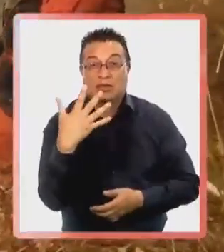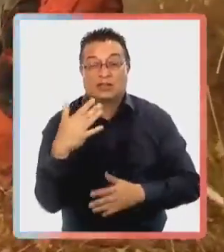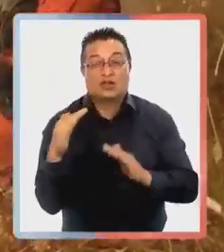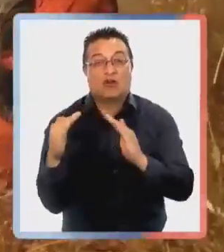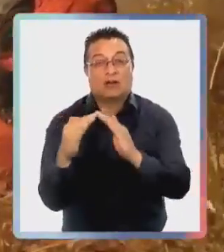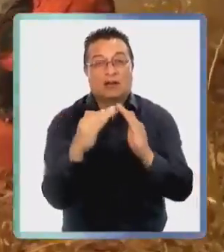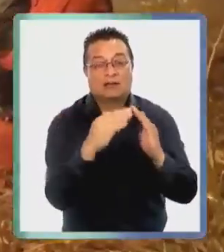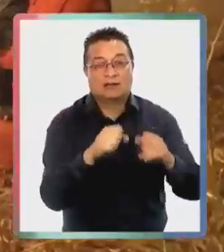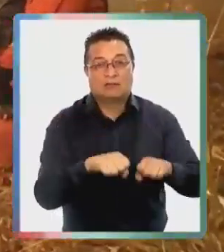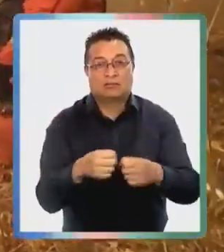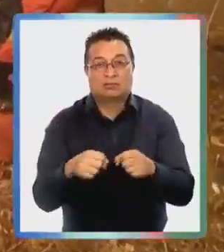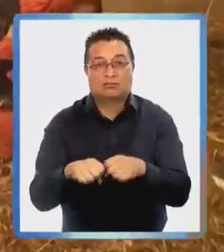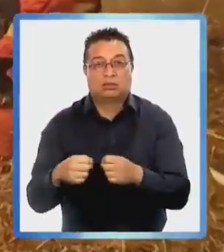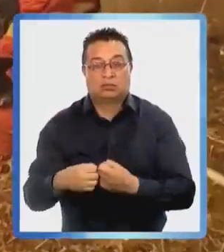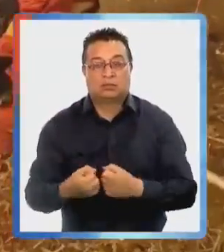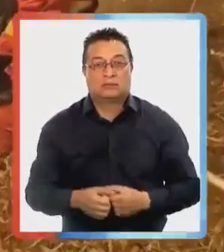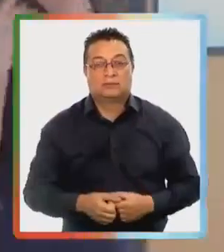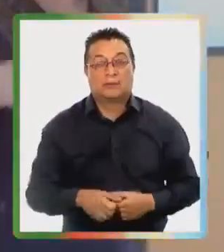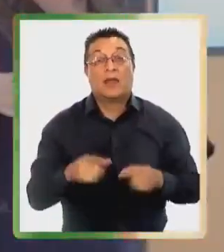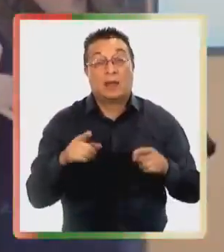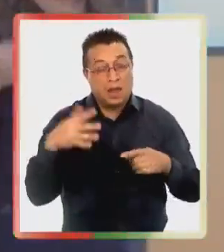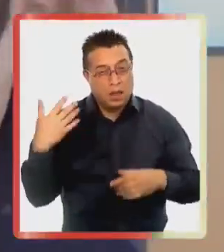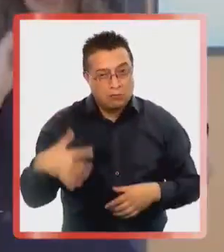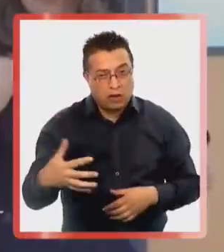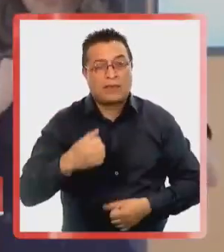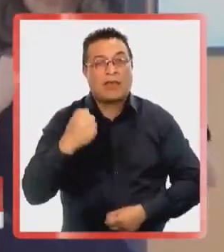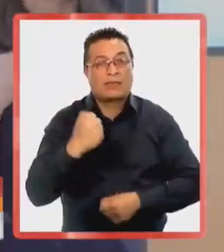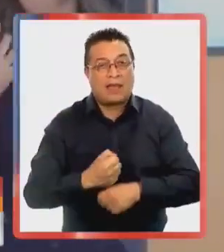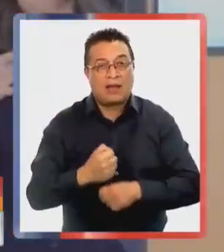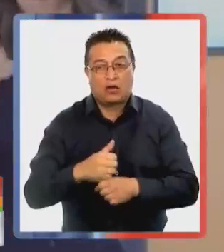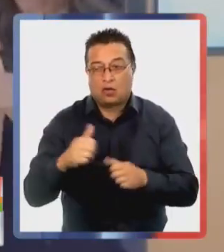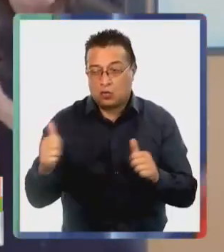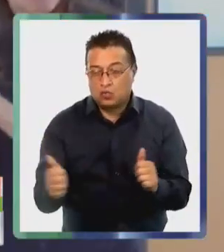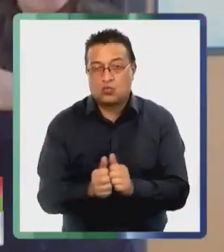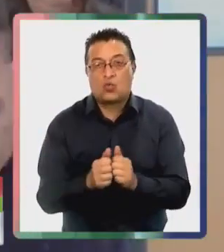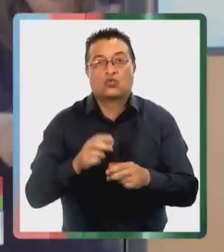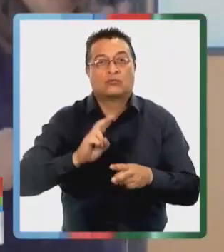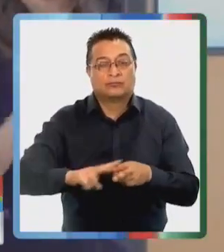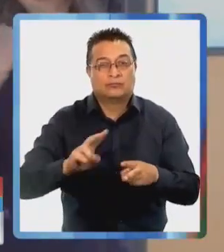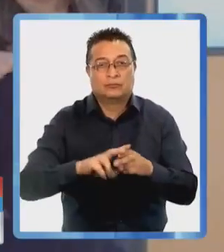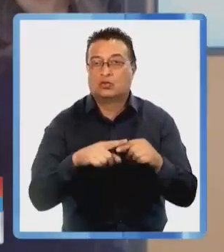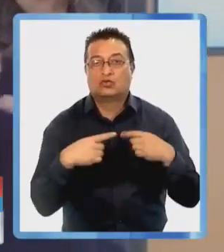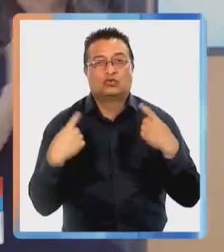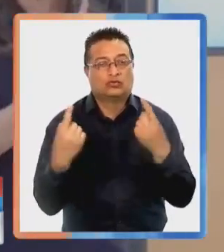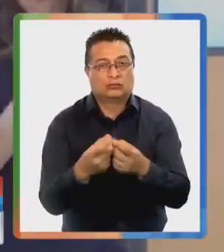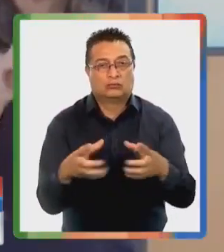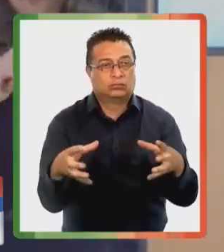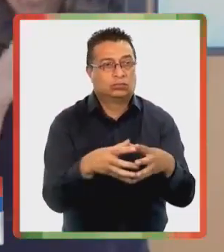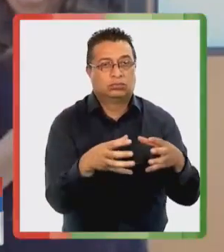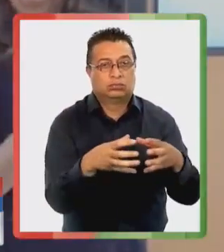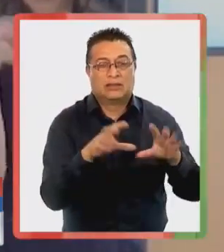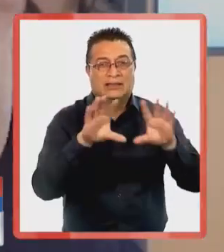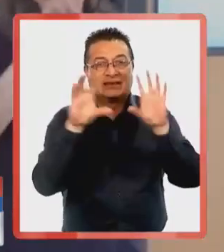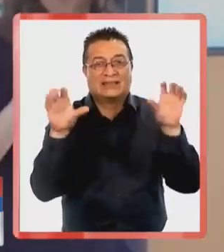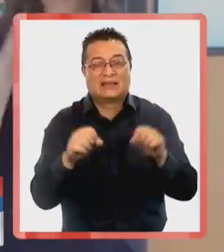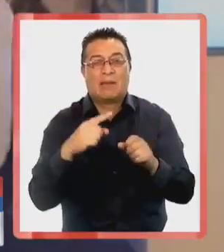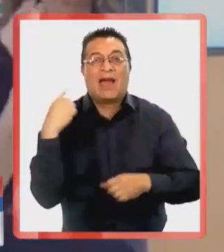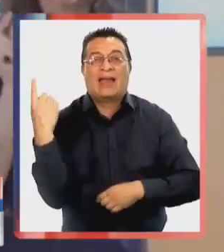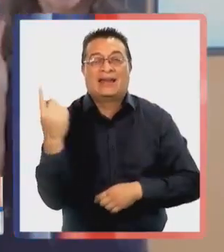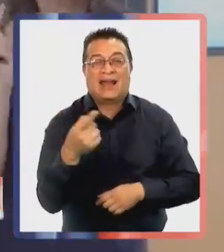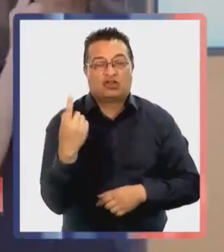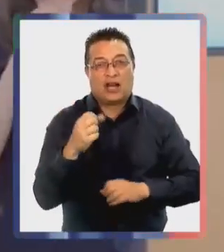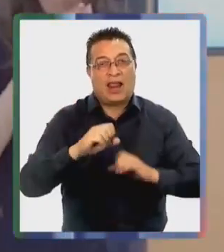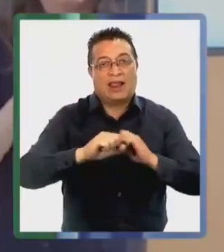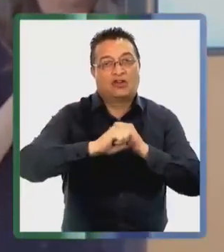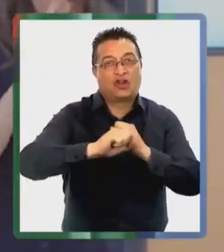viviendas destruidas. Clave el trabajo conjunto que se hace con todos los organismos del Sistema Nacional de Prevención y Respuesta ante